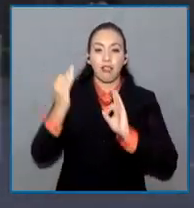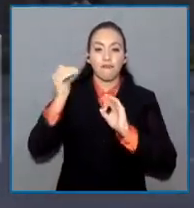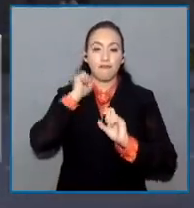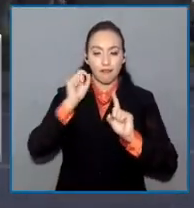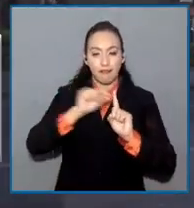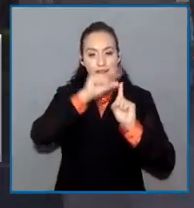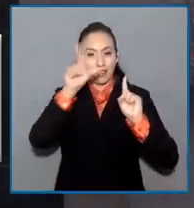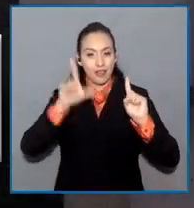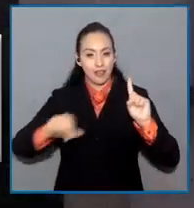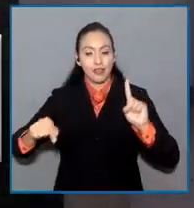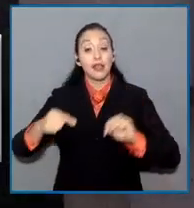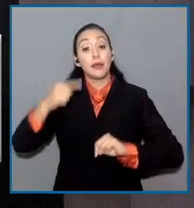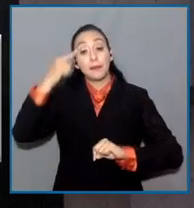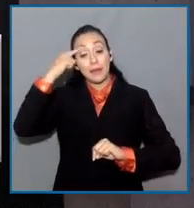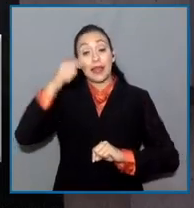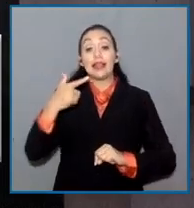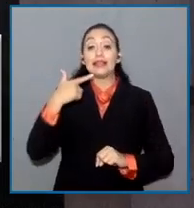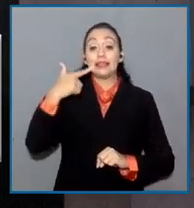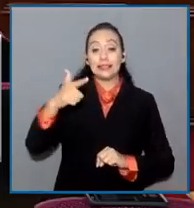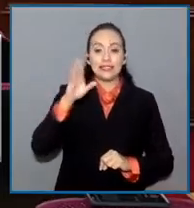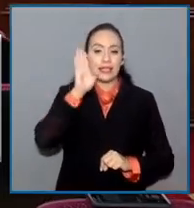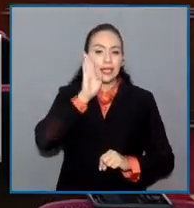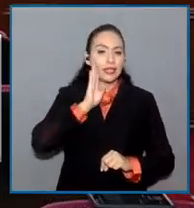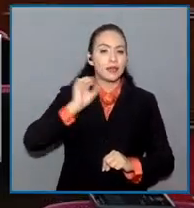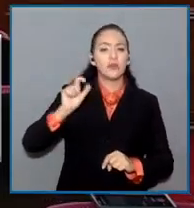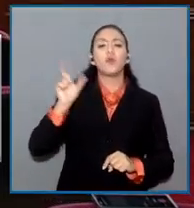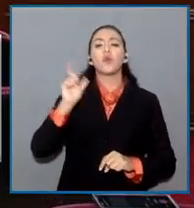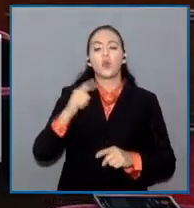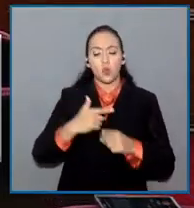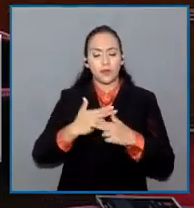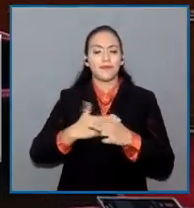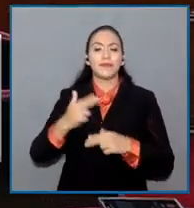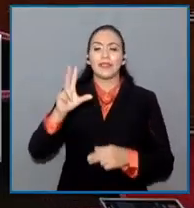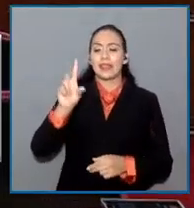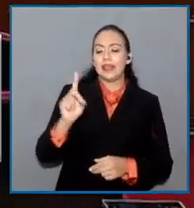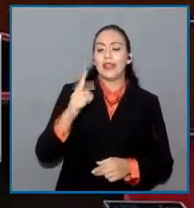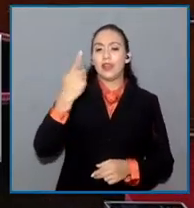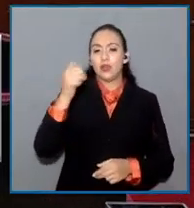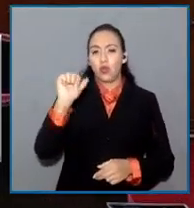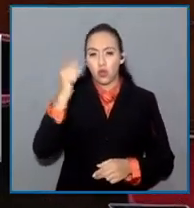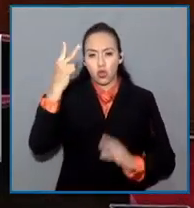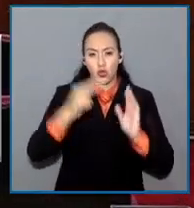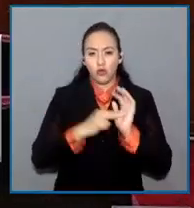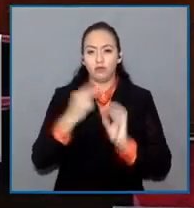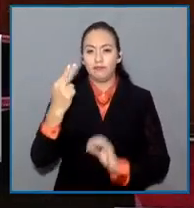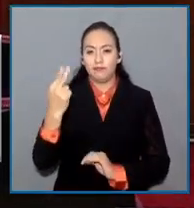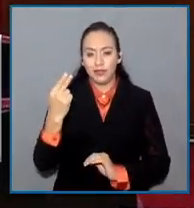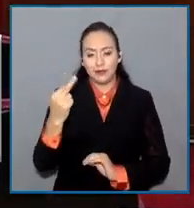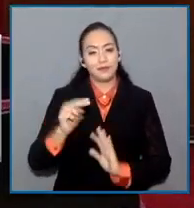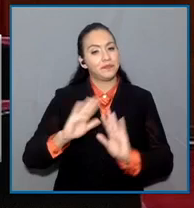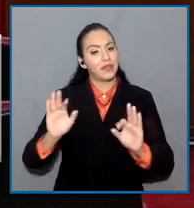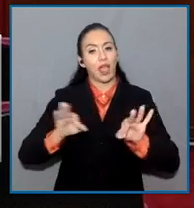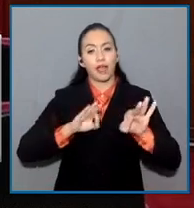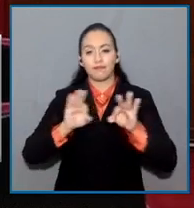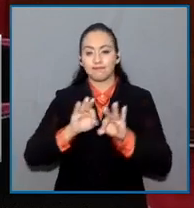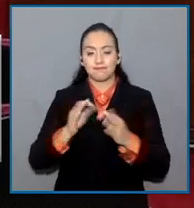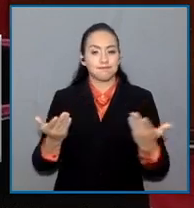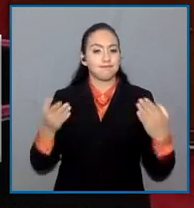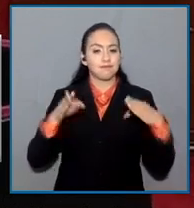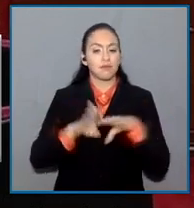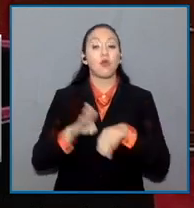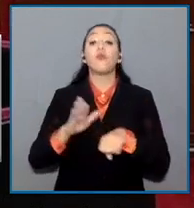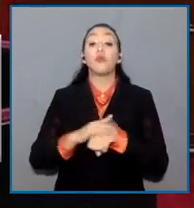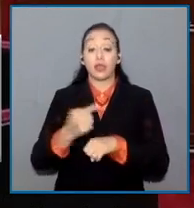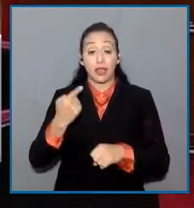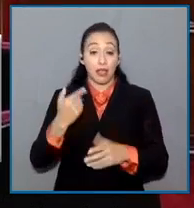7 ministros, a partir del 31 de agosto de 2025, como se estableció en la reforma judicial publicada el pasado